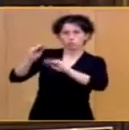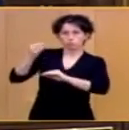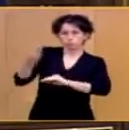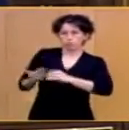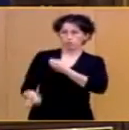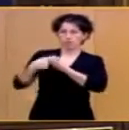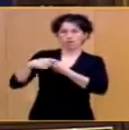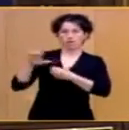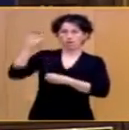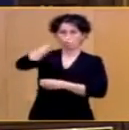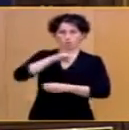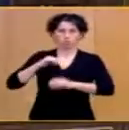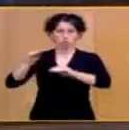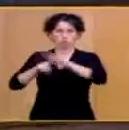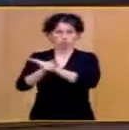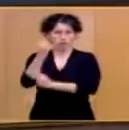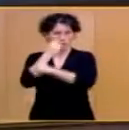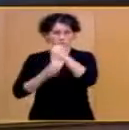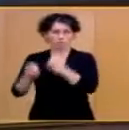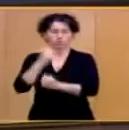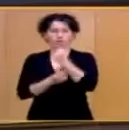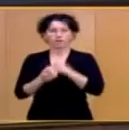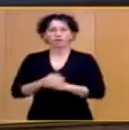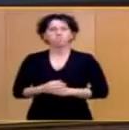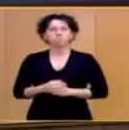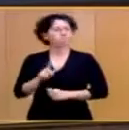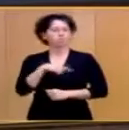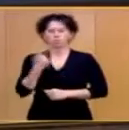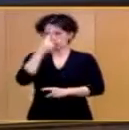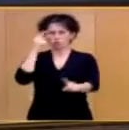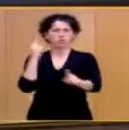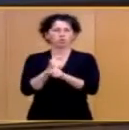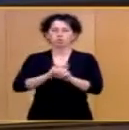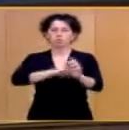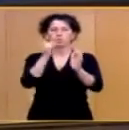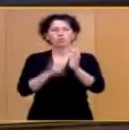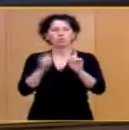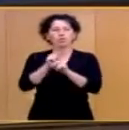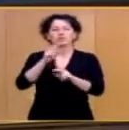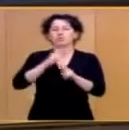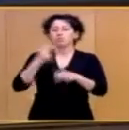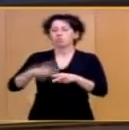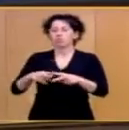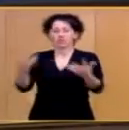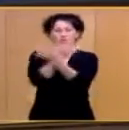distintas comunidades. Estamos radicalmente en contra de una política de fusiones que conlleve la